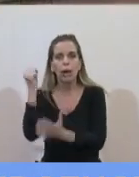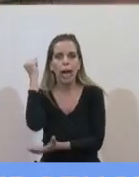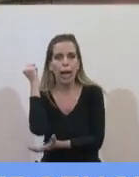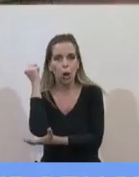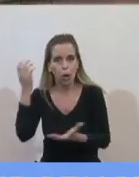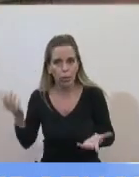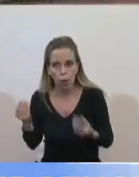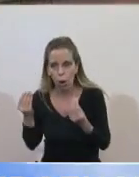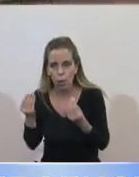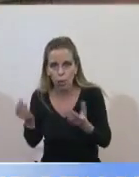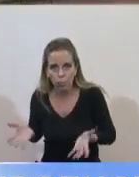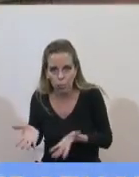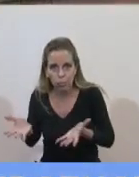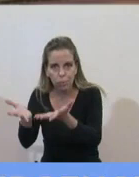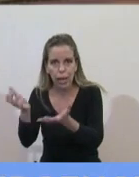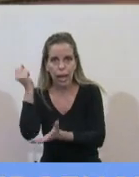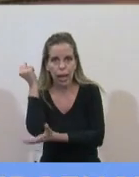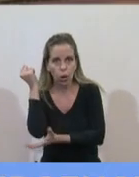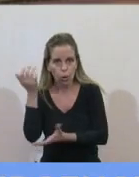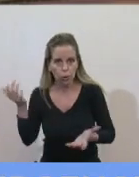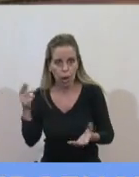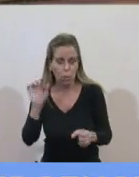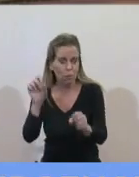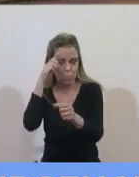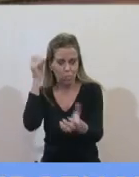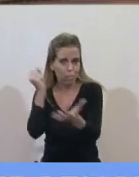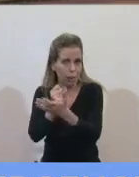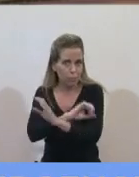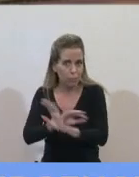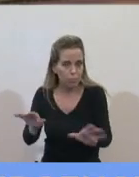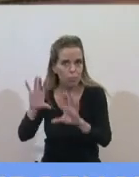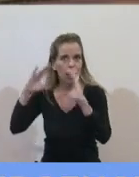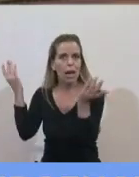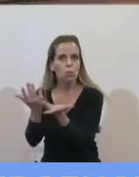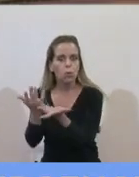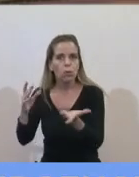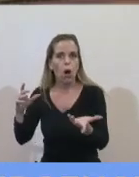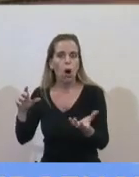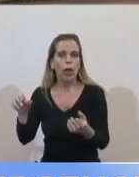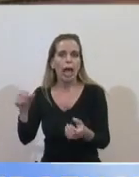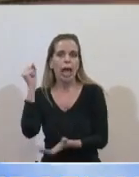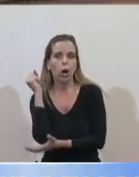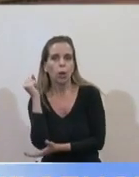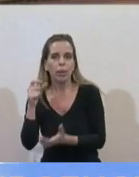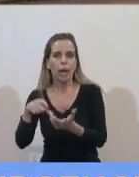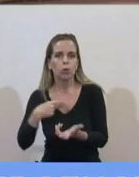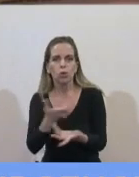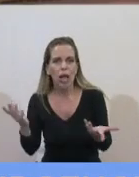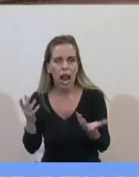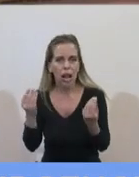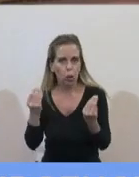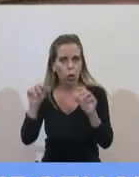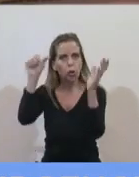el mejor tratamiento al impacto monumental desde el punto de vista económico y social que las medidas que los gobiernos se ven obligados a tomar